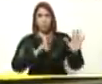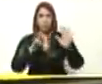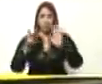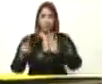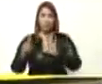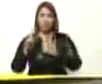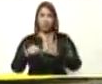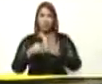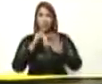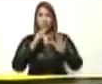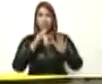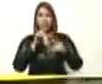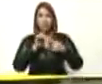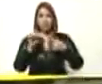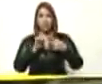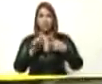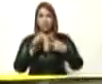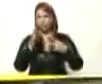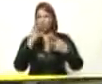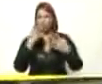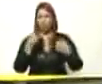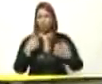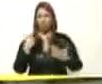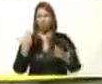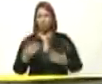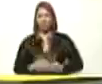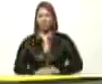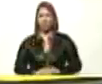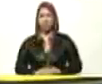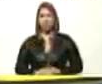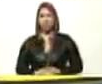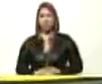intercaladas. ¿Cómo es la cosa? Nadie te escuchó. Ah, perdón.